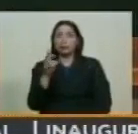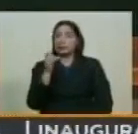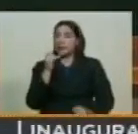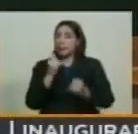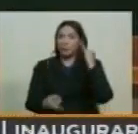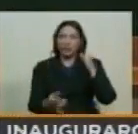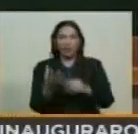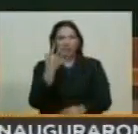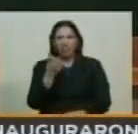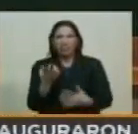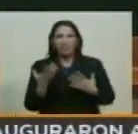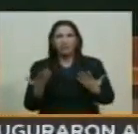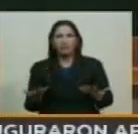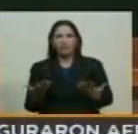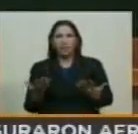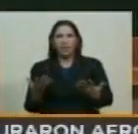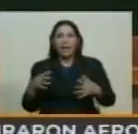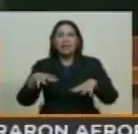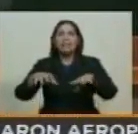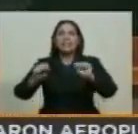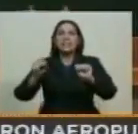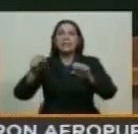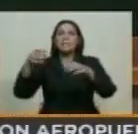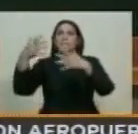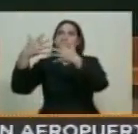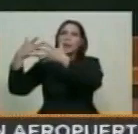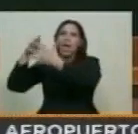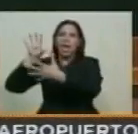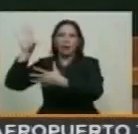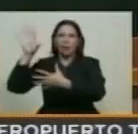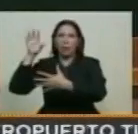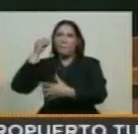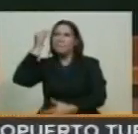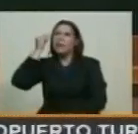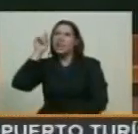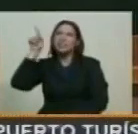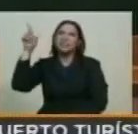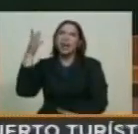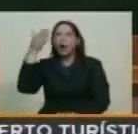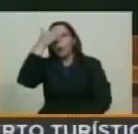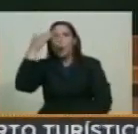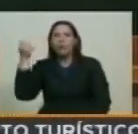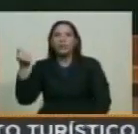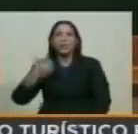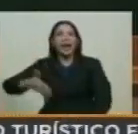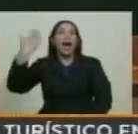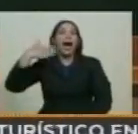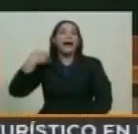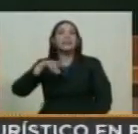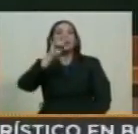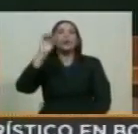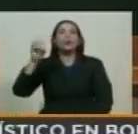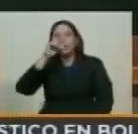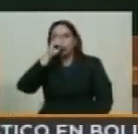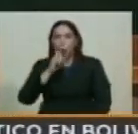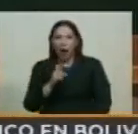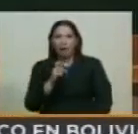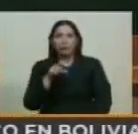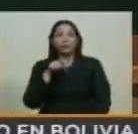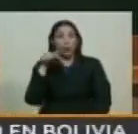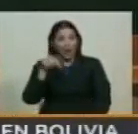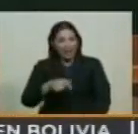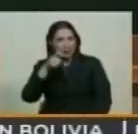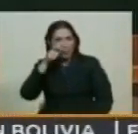entender los imperios que creen, y se les olvida que hace más de 200 años este pueblo dio la